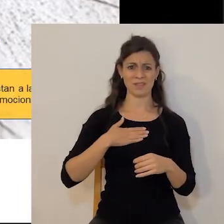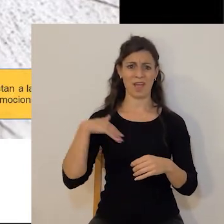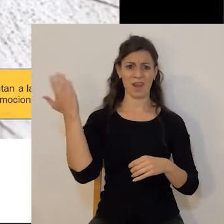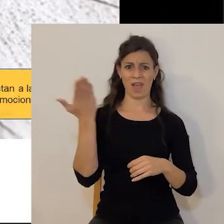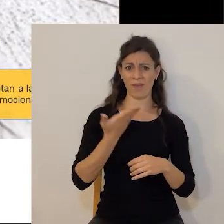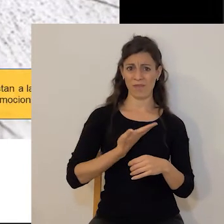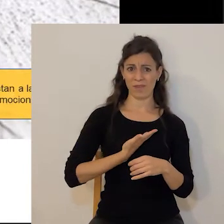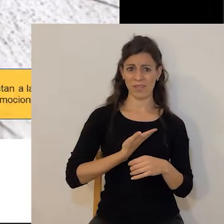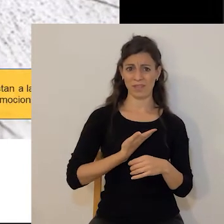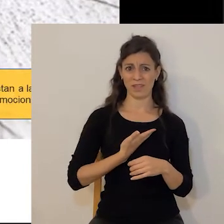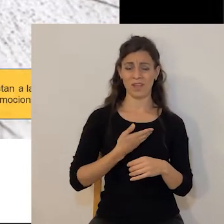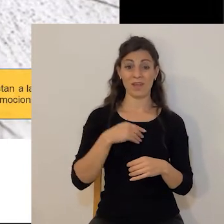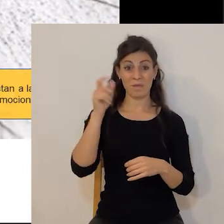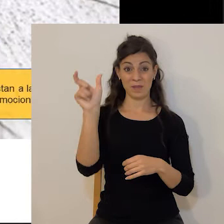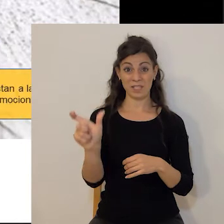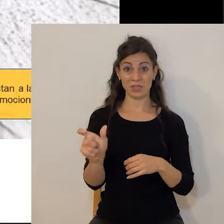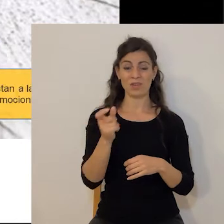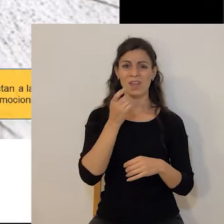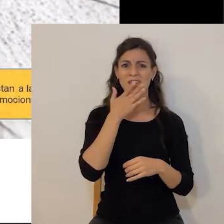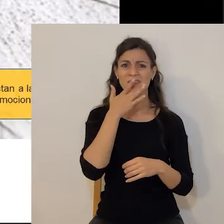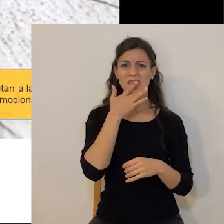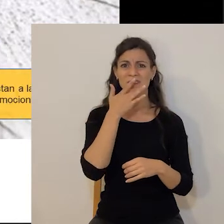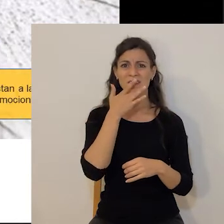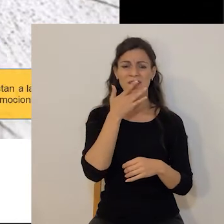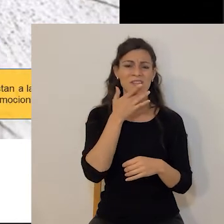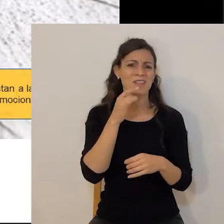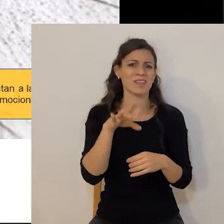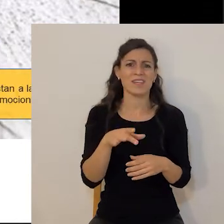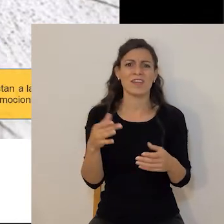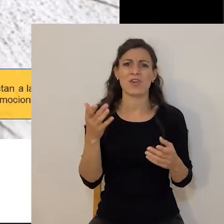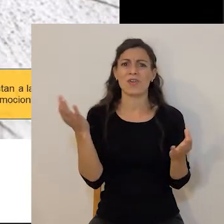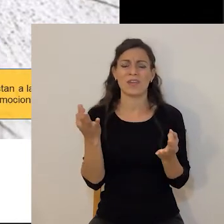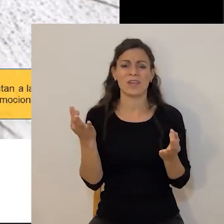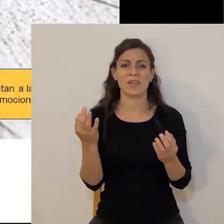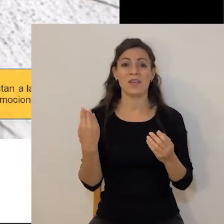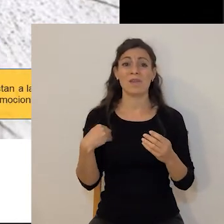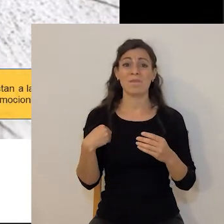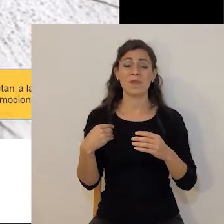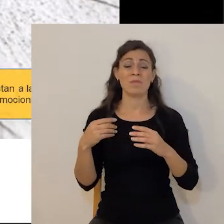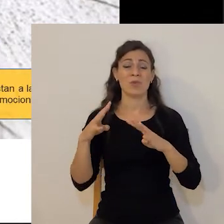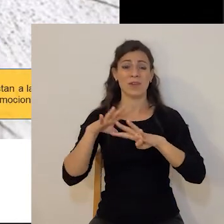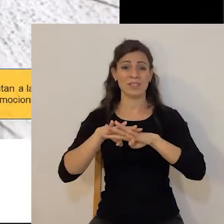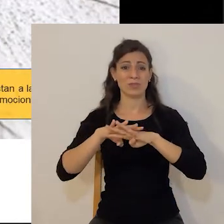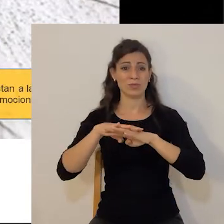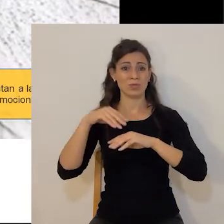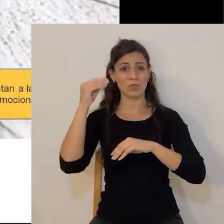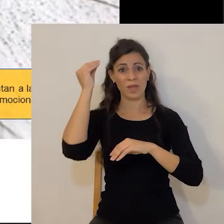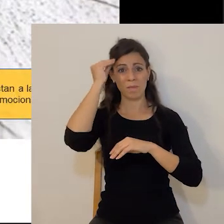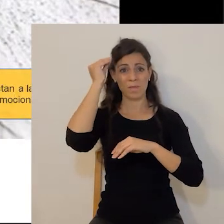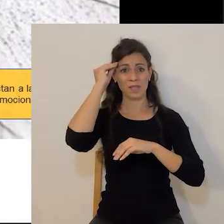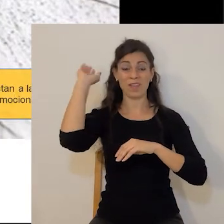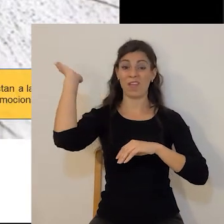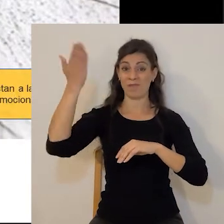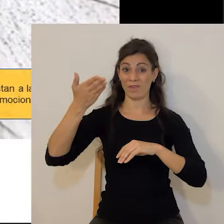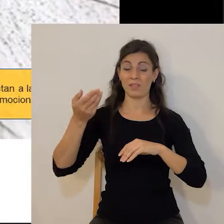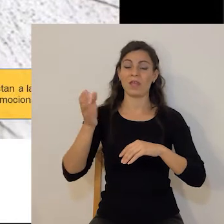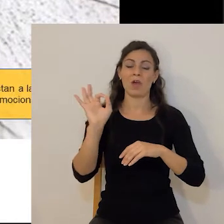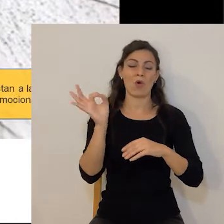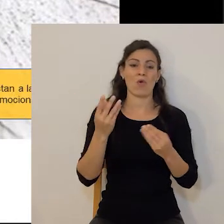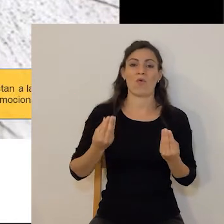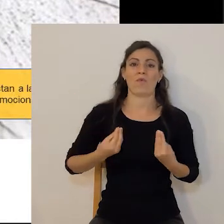un individuo y que tiene consecuencias que afectan a la estructura mental o vida emocional?